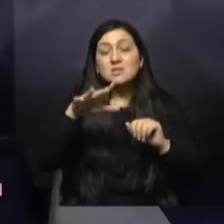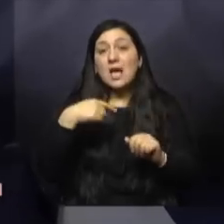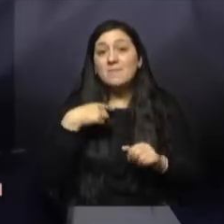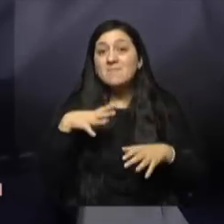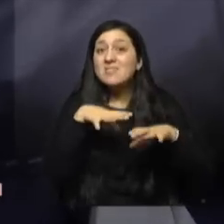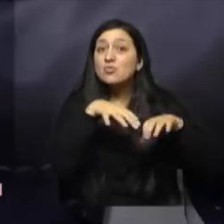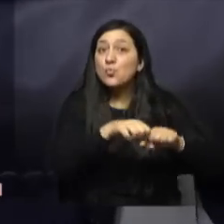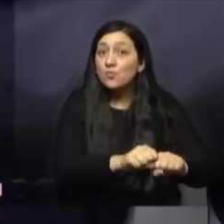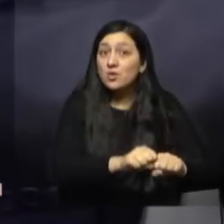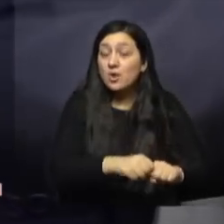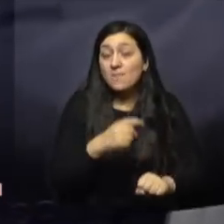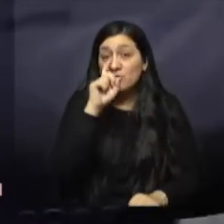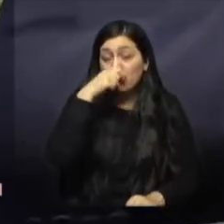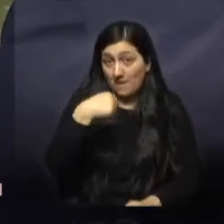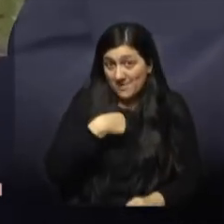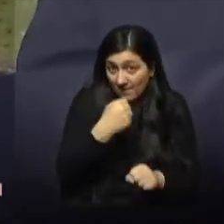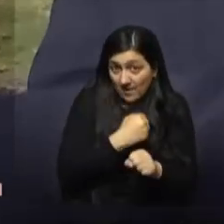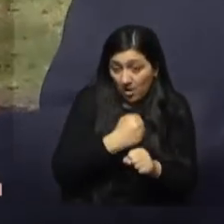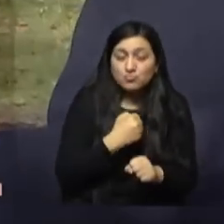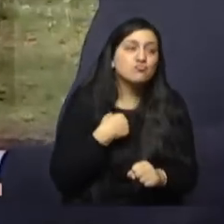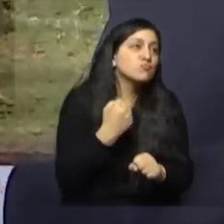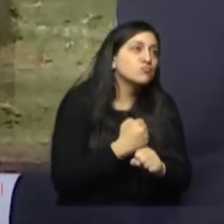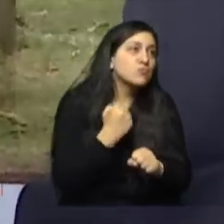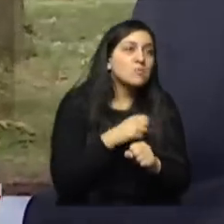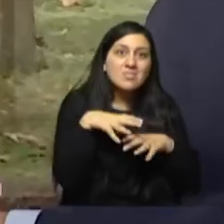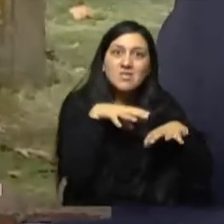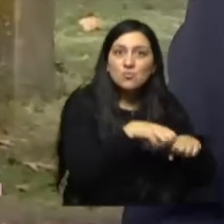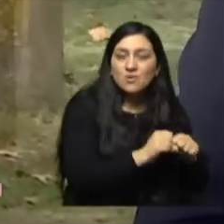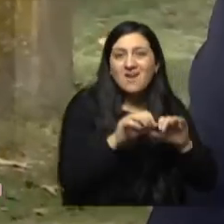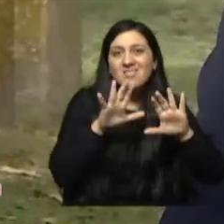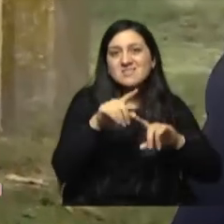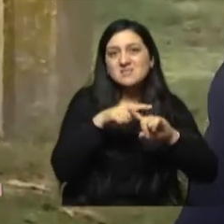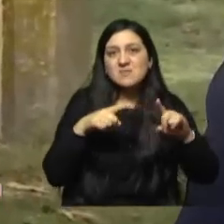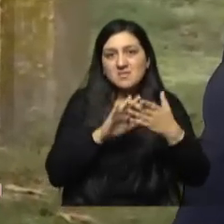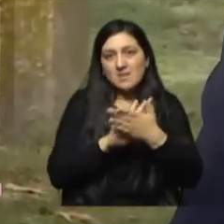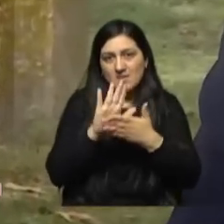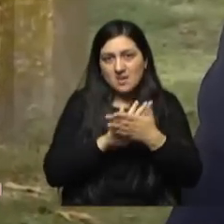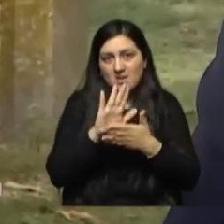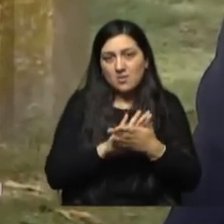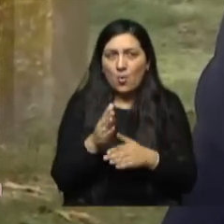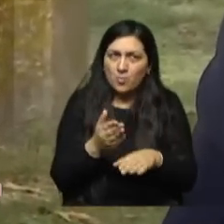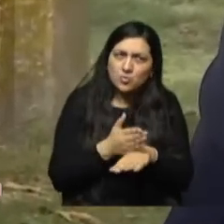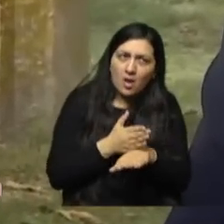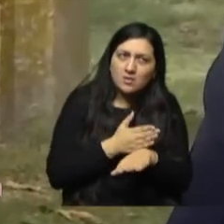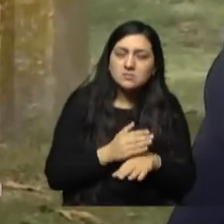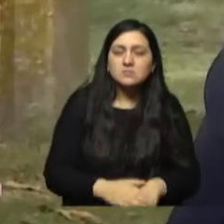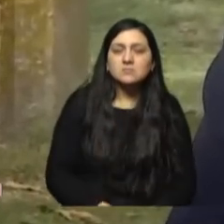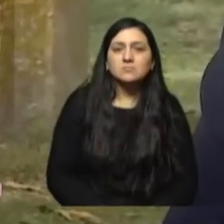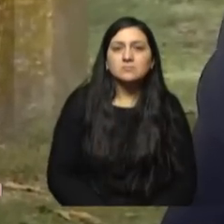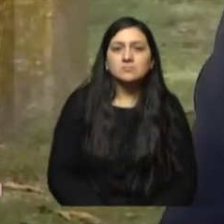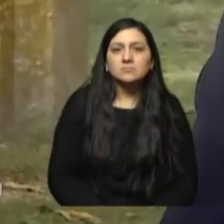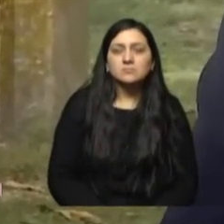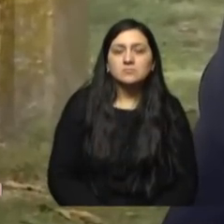en Montevideo, en mi trabajo, a las 10:30 más o menos de la mañana, un poco antes,